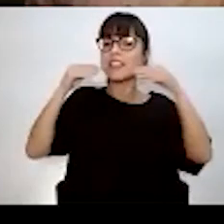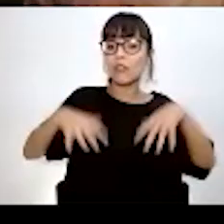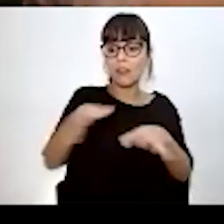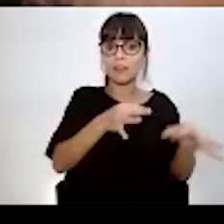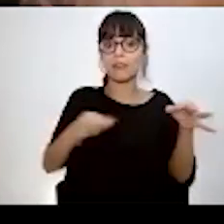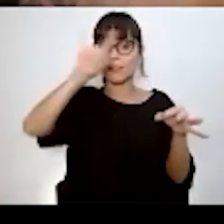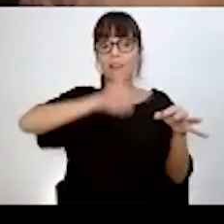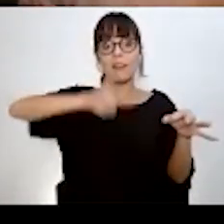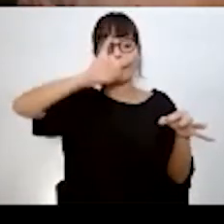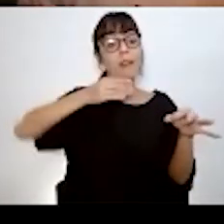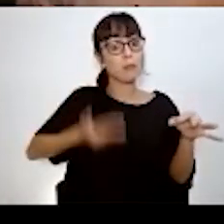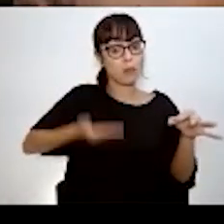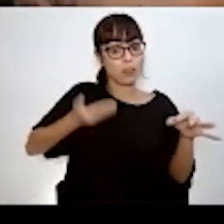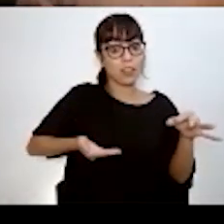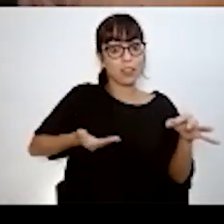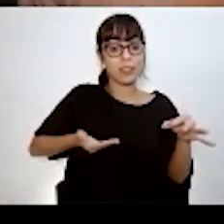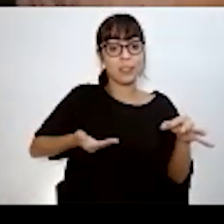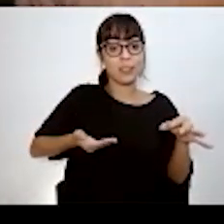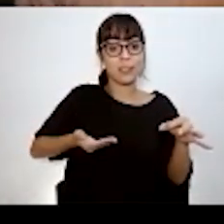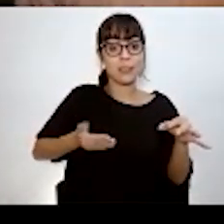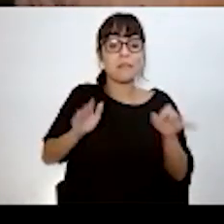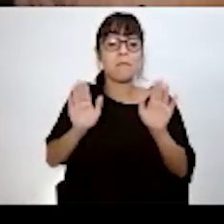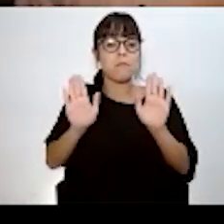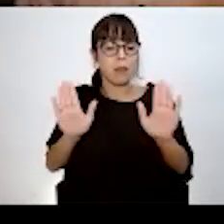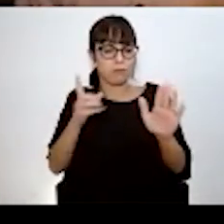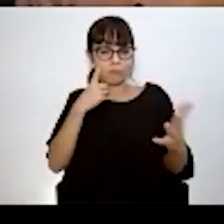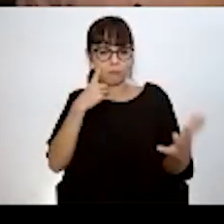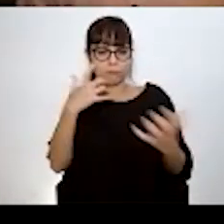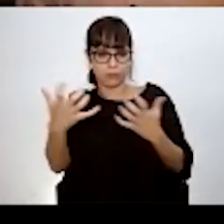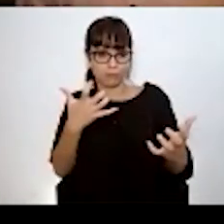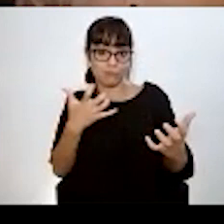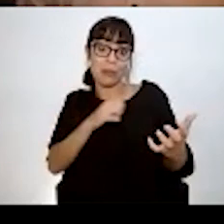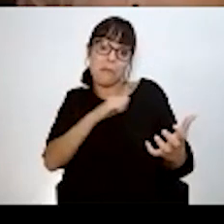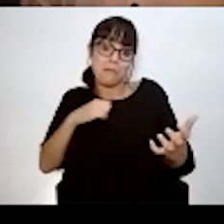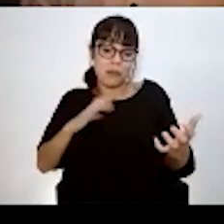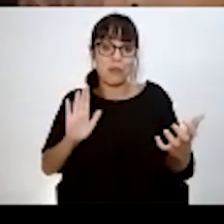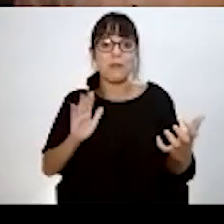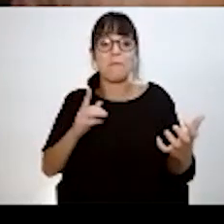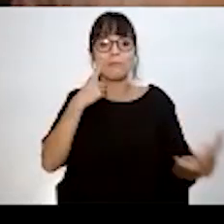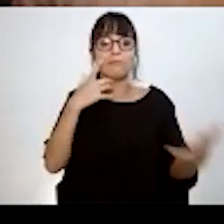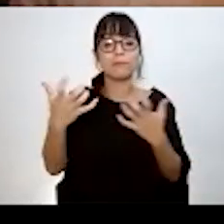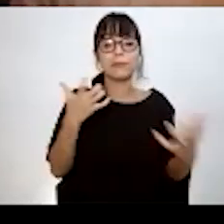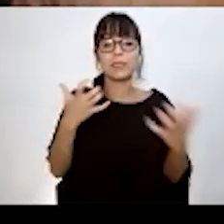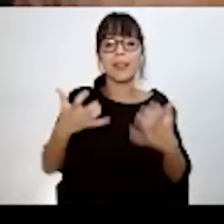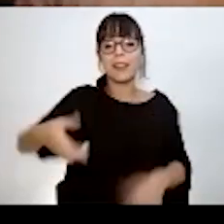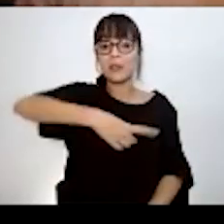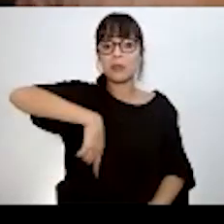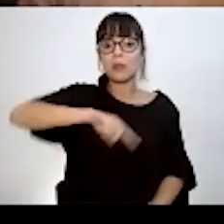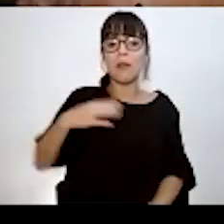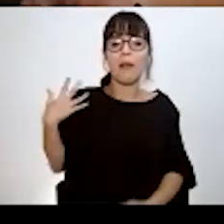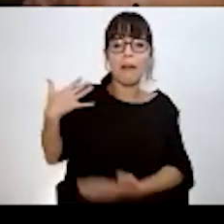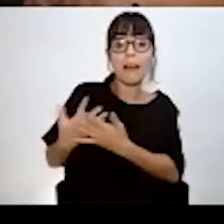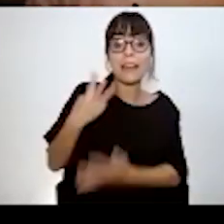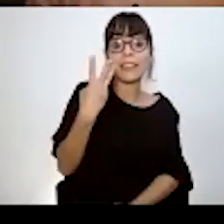archipiélago, pero paradójicamente, o al menos a mí me llama la atención, que no las hayamos incorporado, al menos en los últimos 30, 35 años,